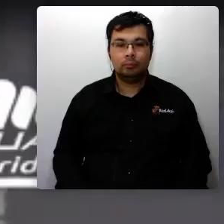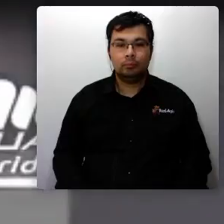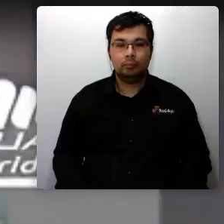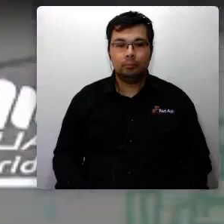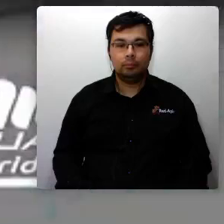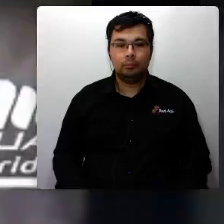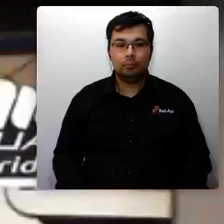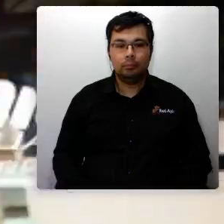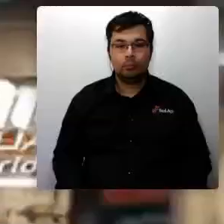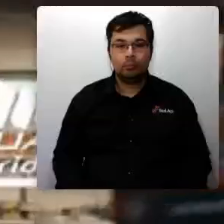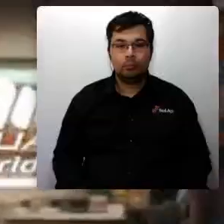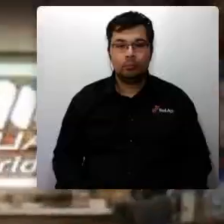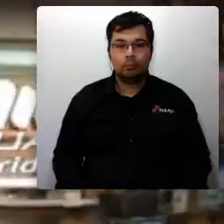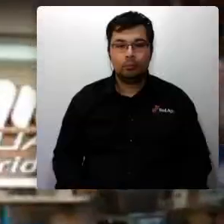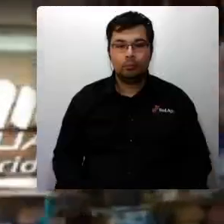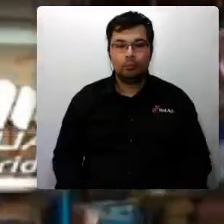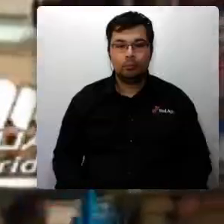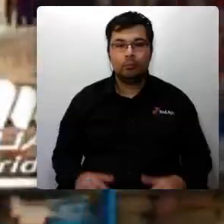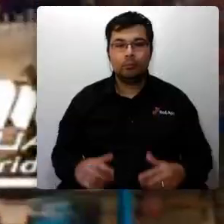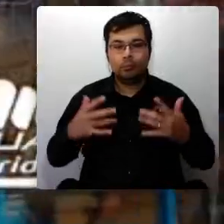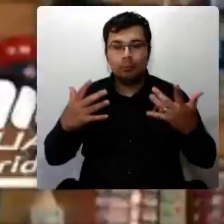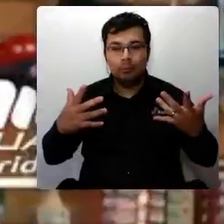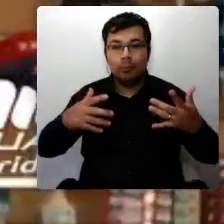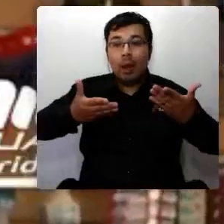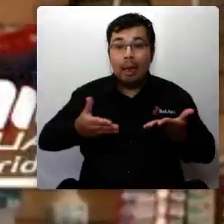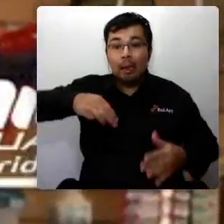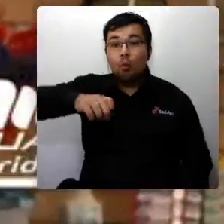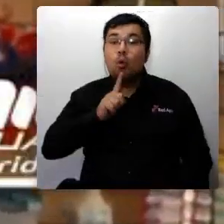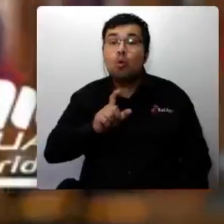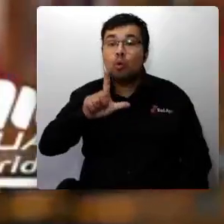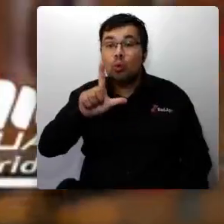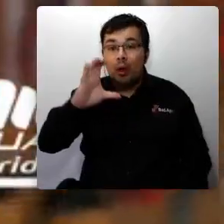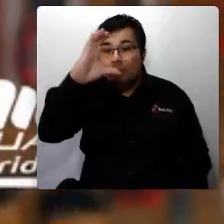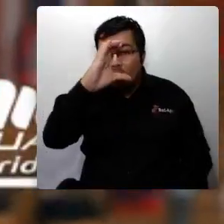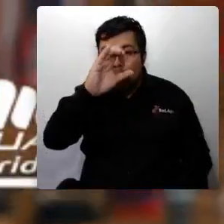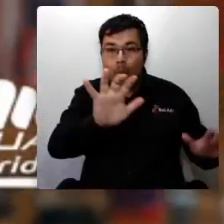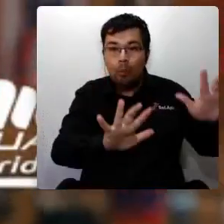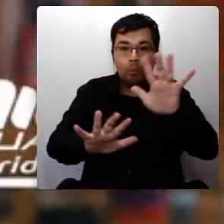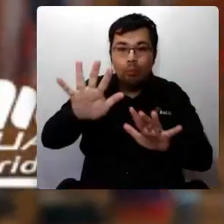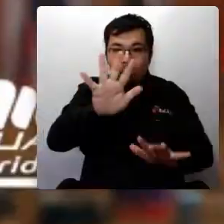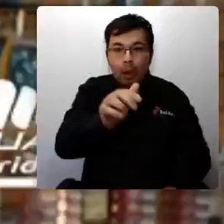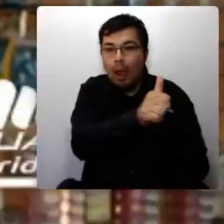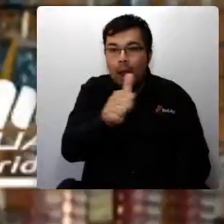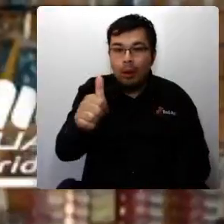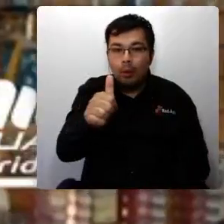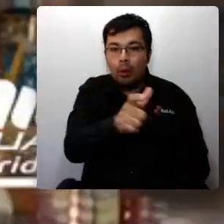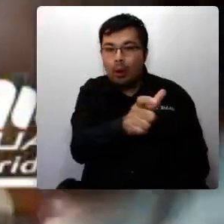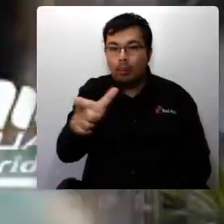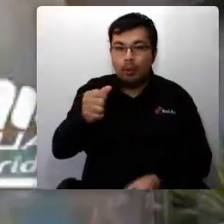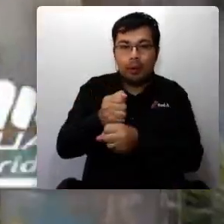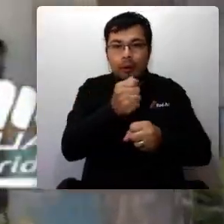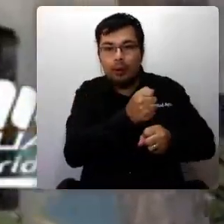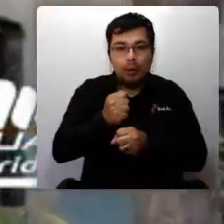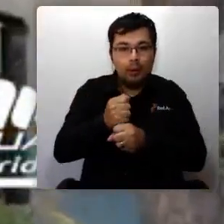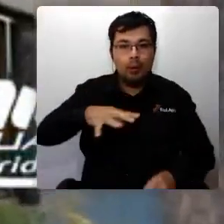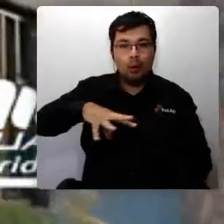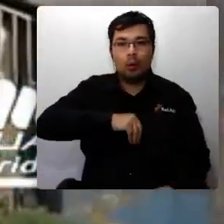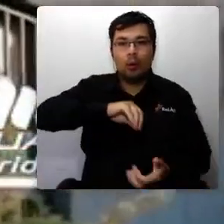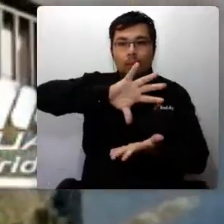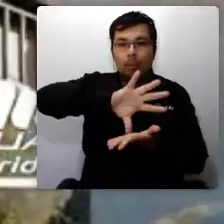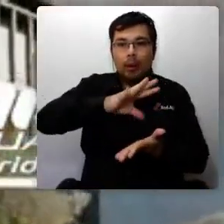En Mutual buscamos proteger a todos los trabajadores del país, en especial a los de las pymes y emprendimientos, además de los independientes, a